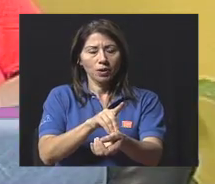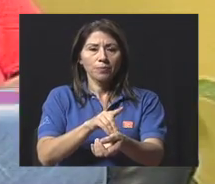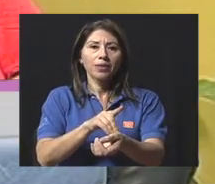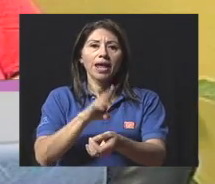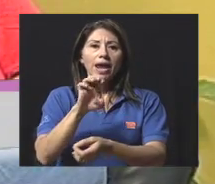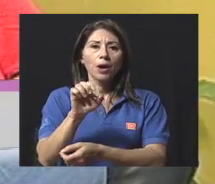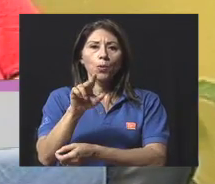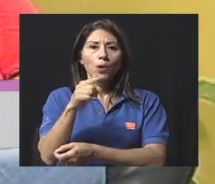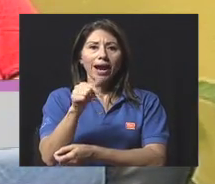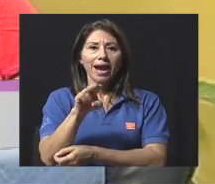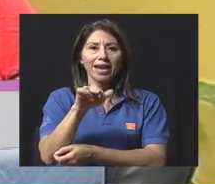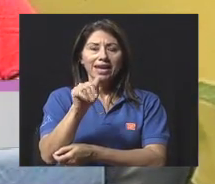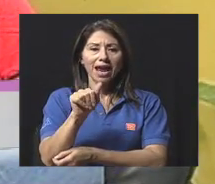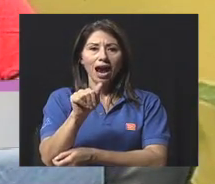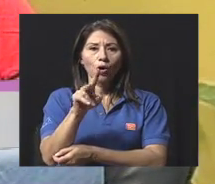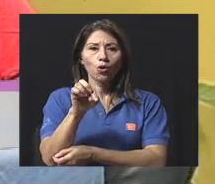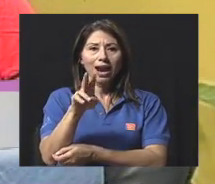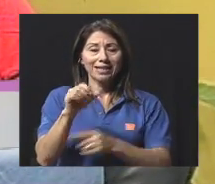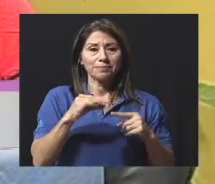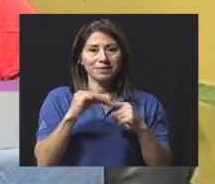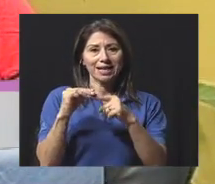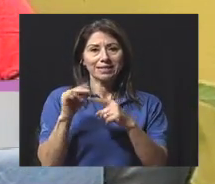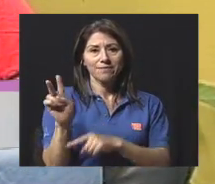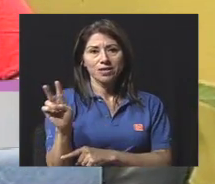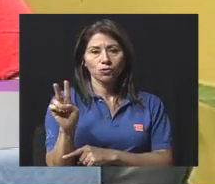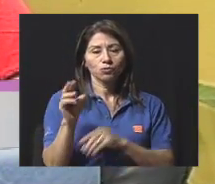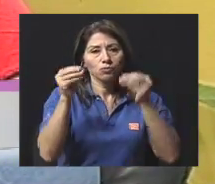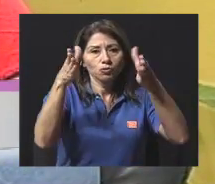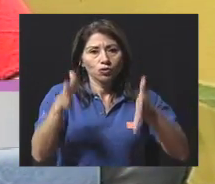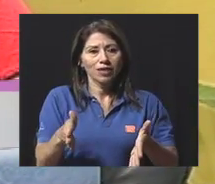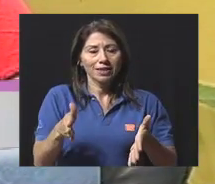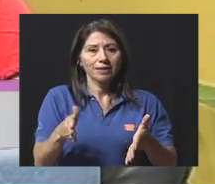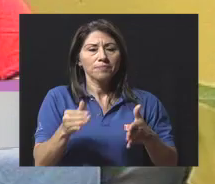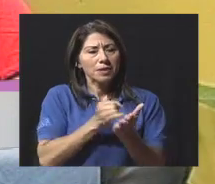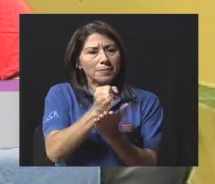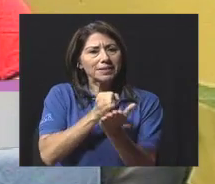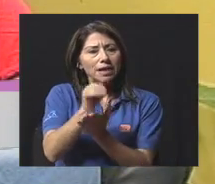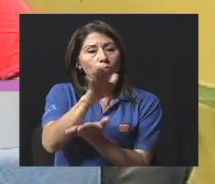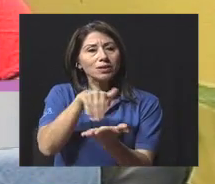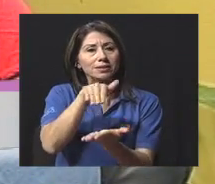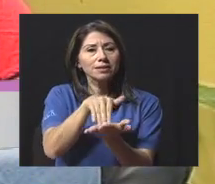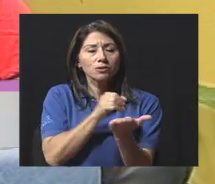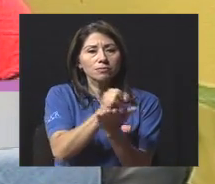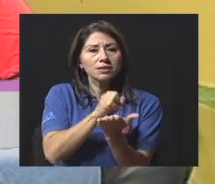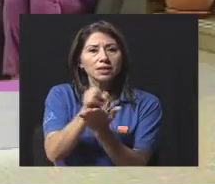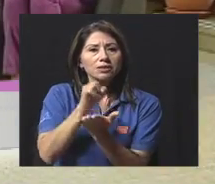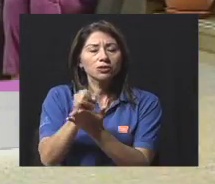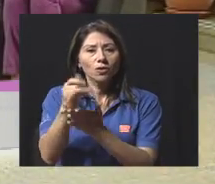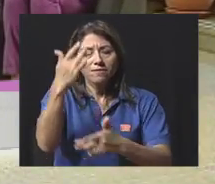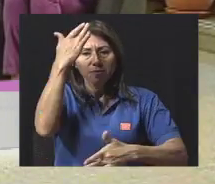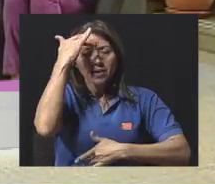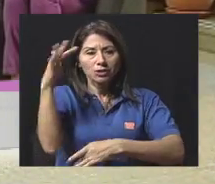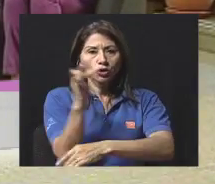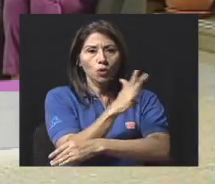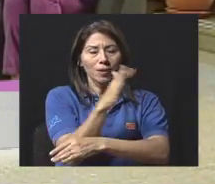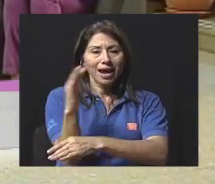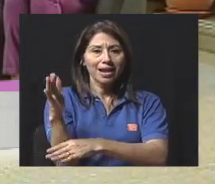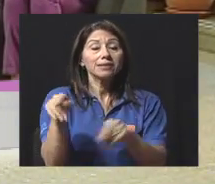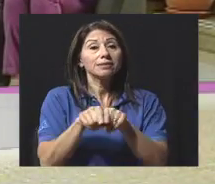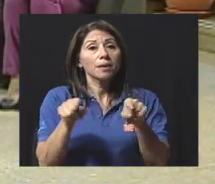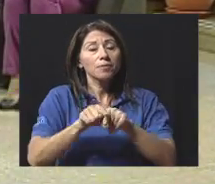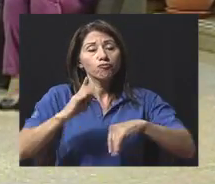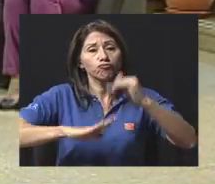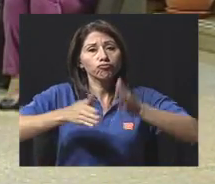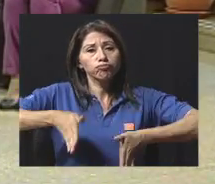Eugenia Corrales ella es viróloga docente e investigadora del centro de investigaciones en enfermedades tropicales sied también de la